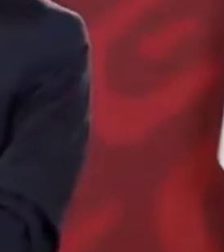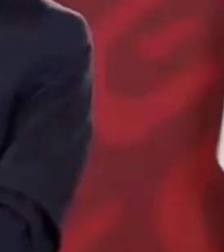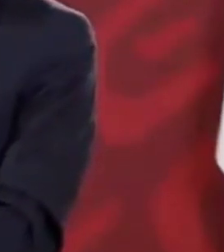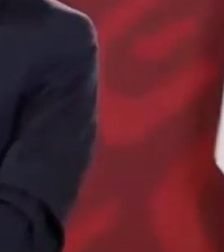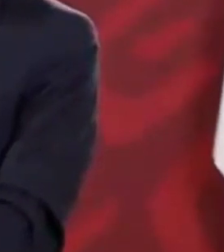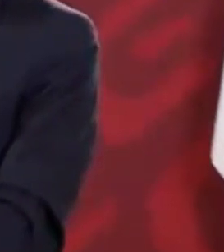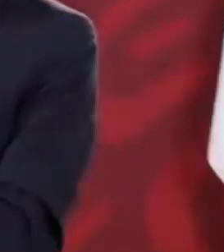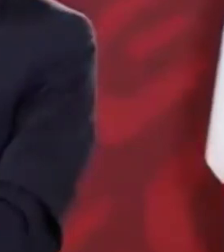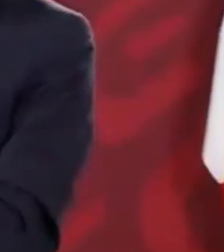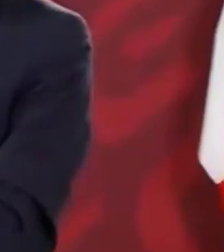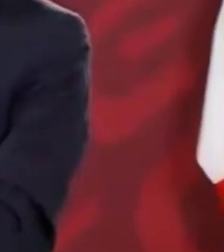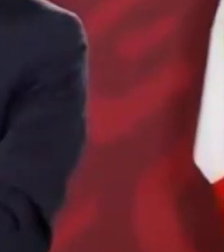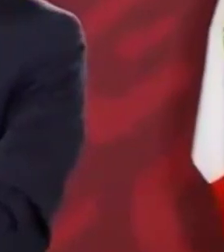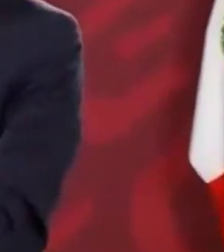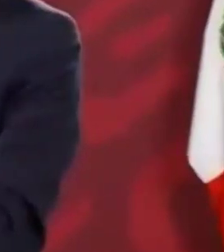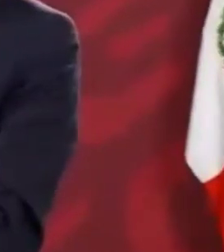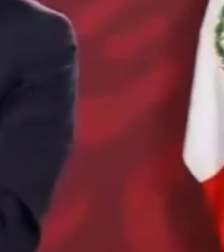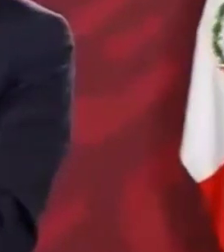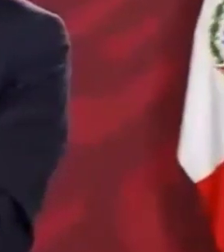inversión,